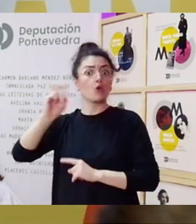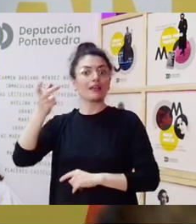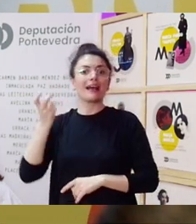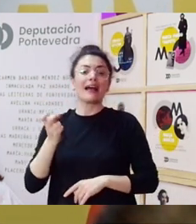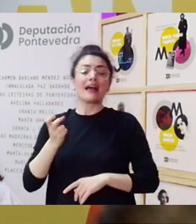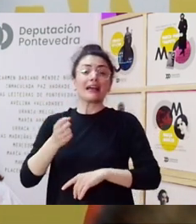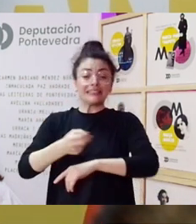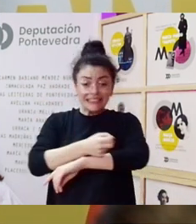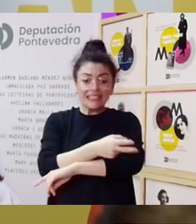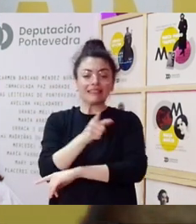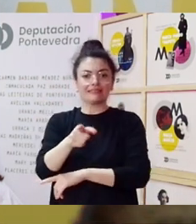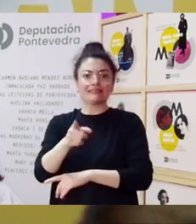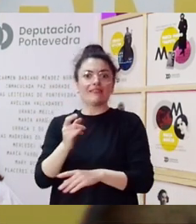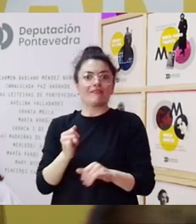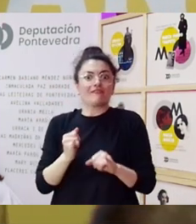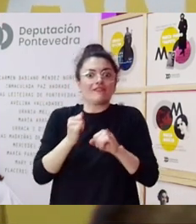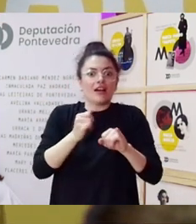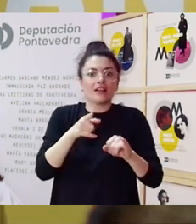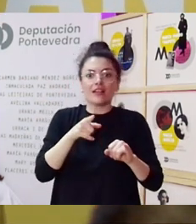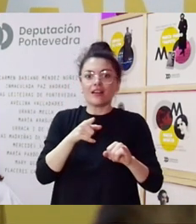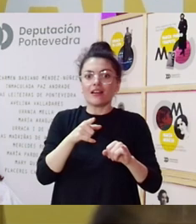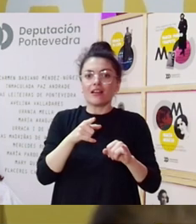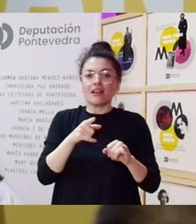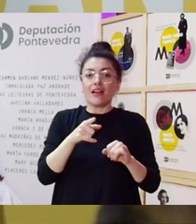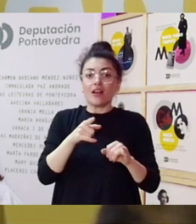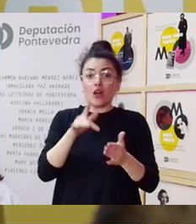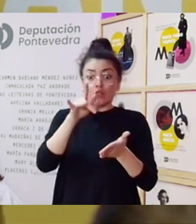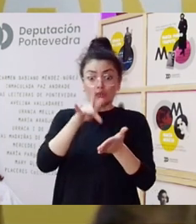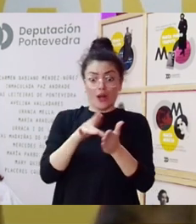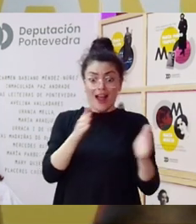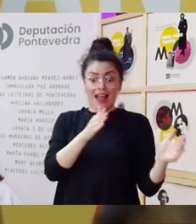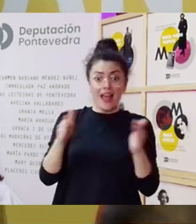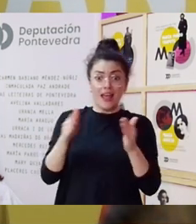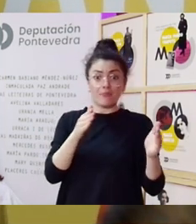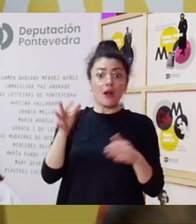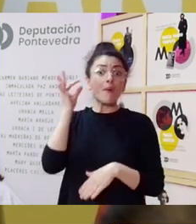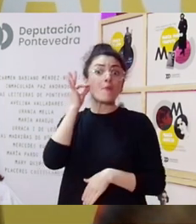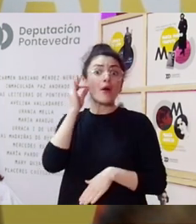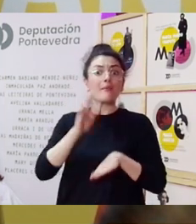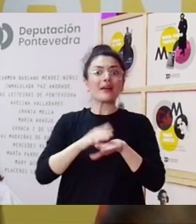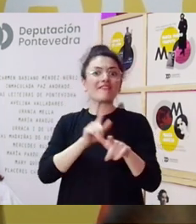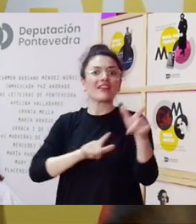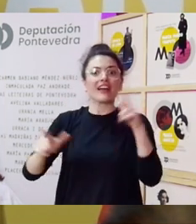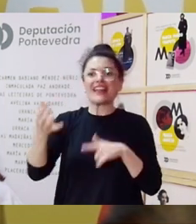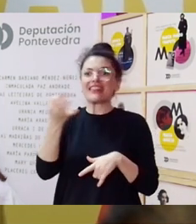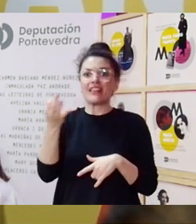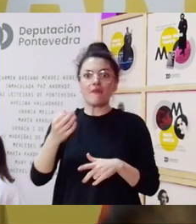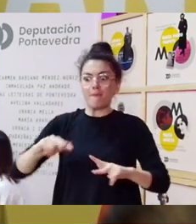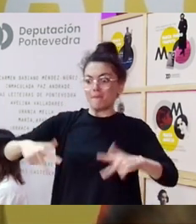as mulleres para moverse necesitaban ter un justificante de algún tipo, un permiso de alguén.